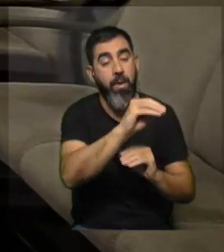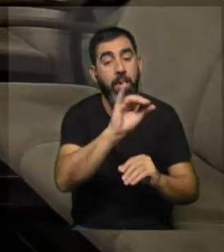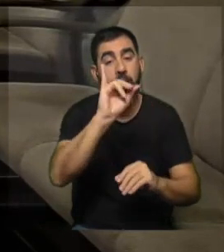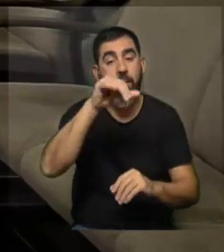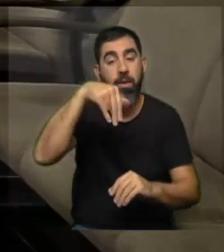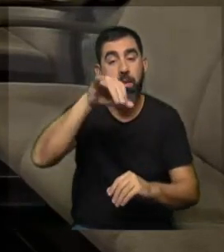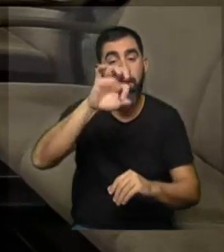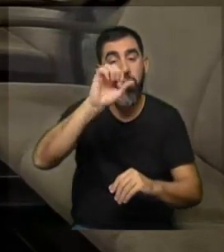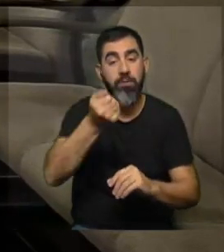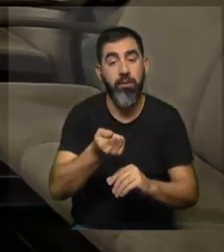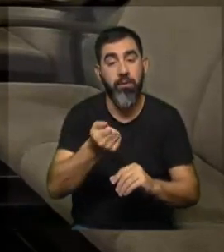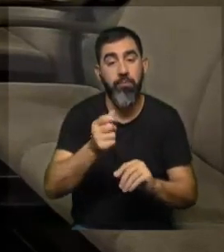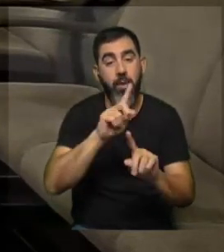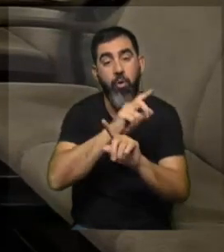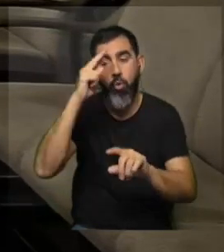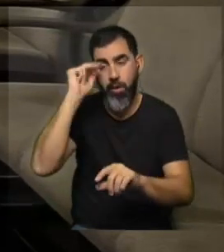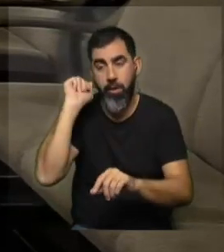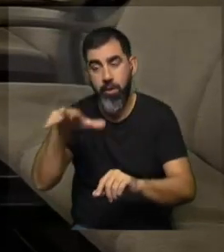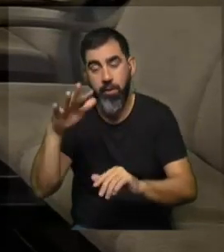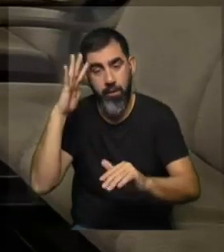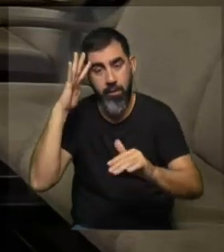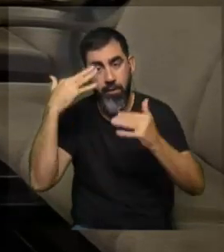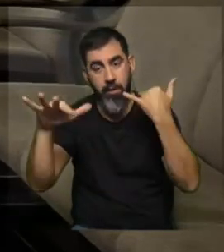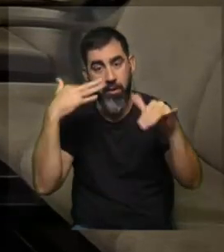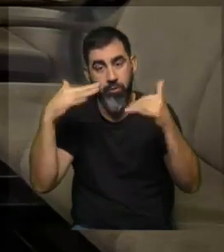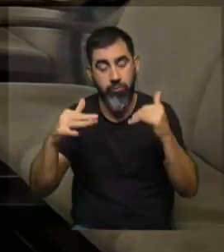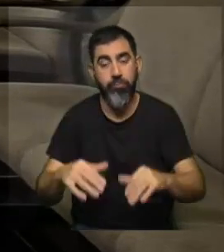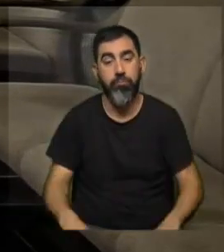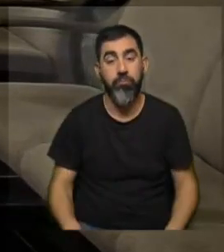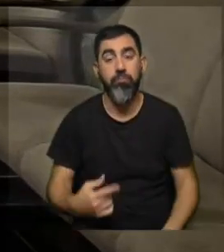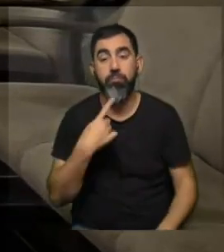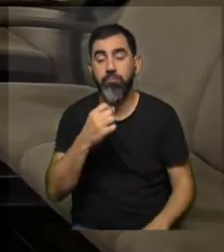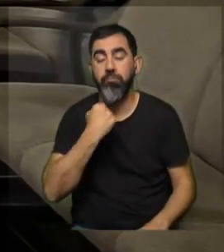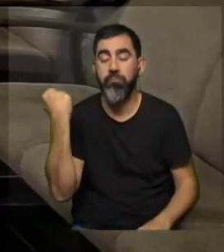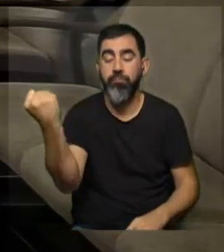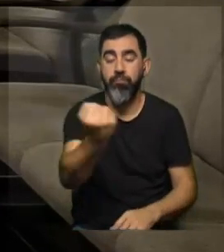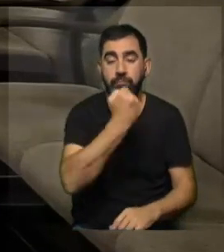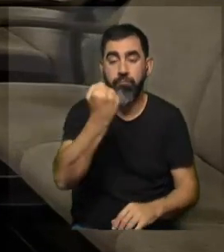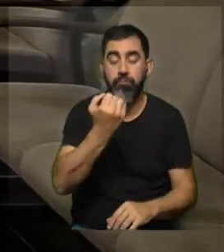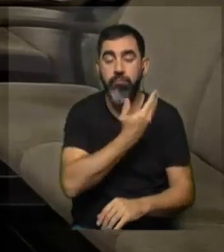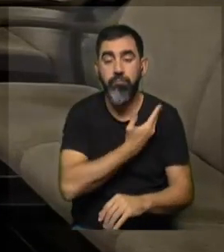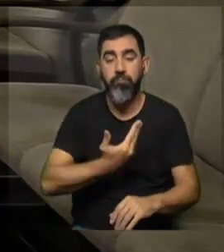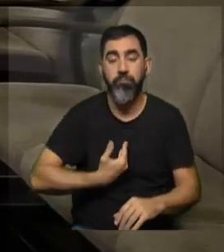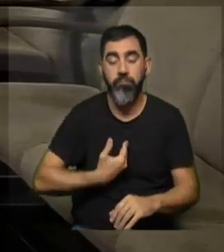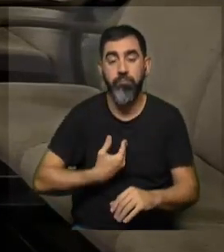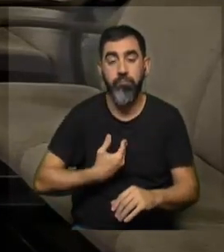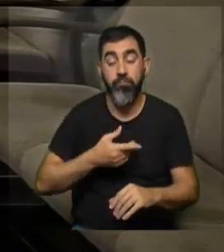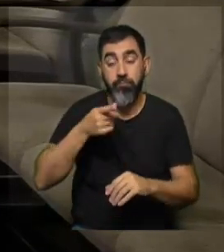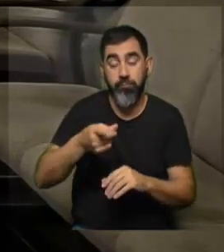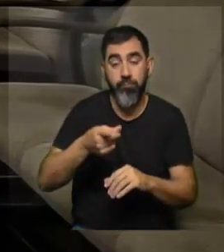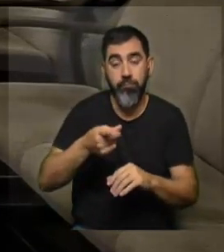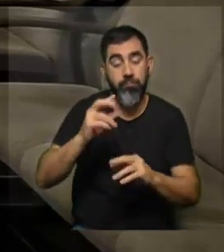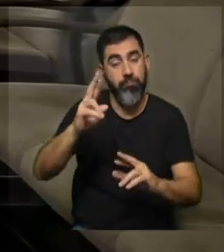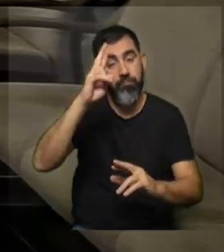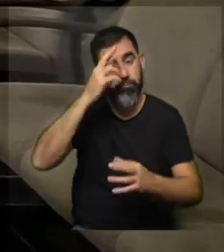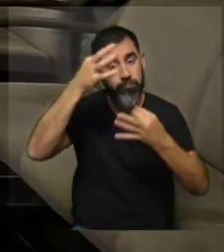a medidas alternativas a la internación de adolescentes esto es considerado fundamental por la presidenta de idinisa para justamente dar